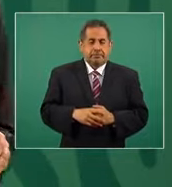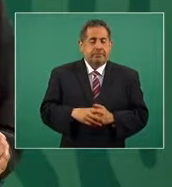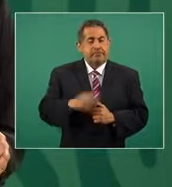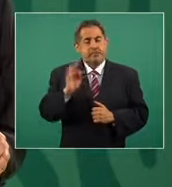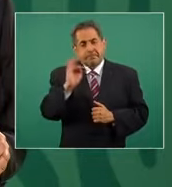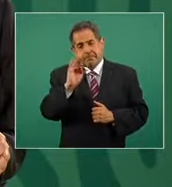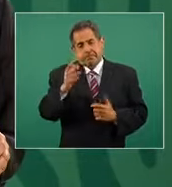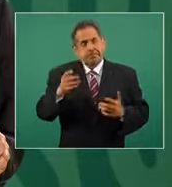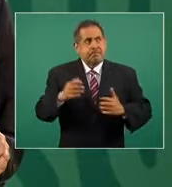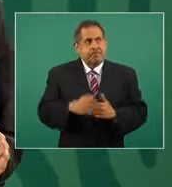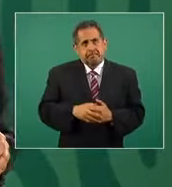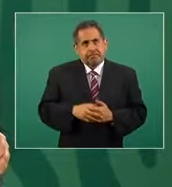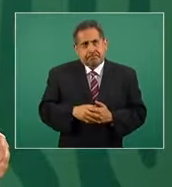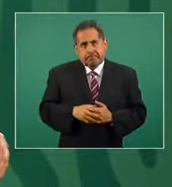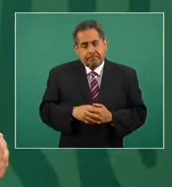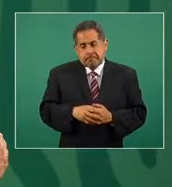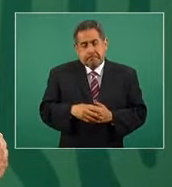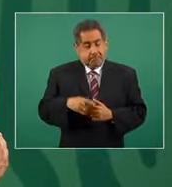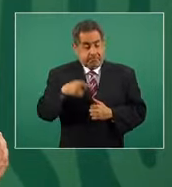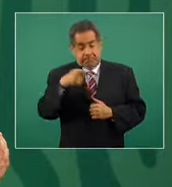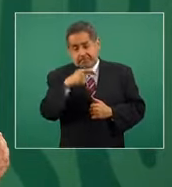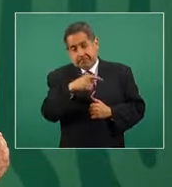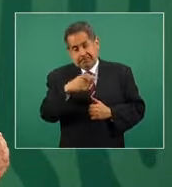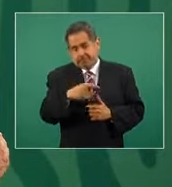no ayuda en nada